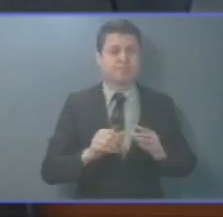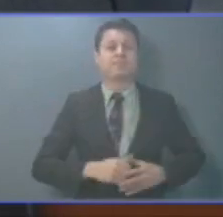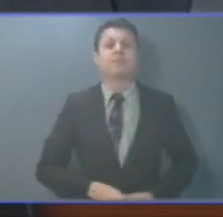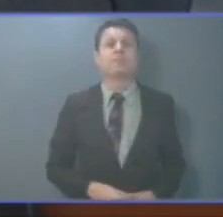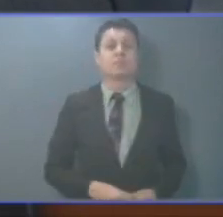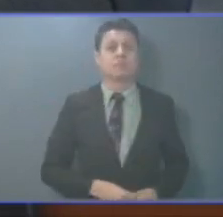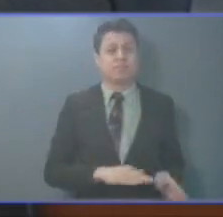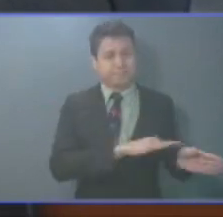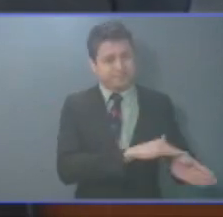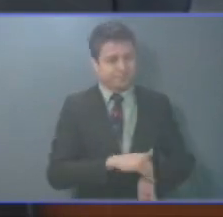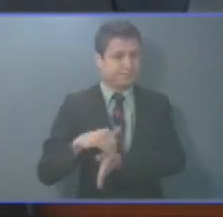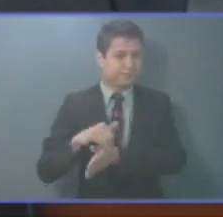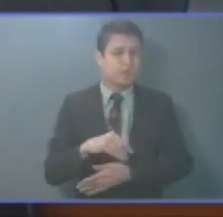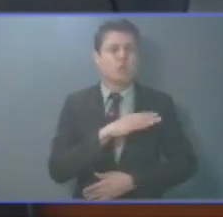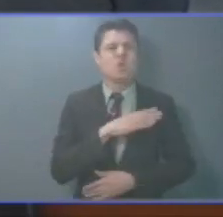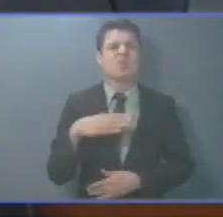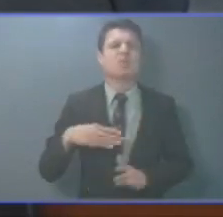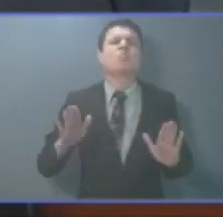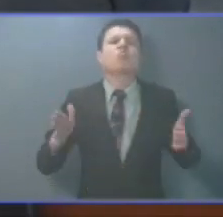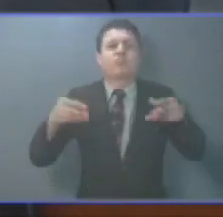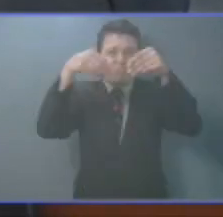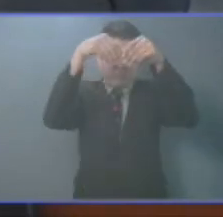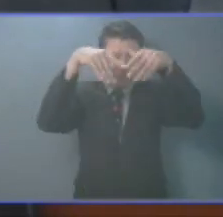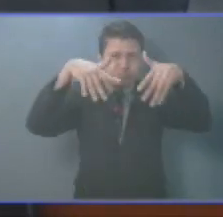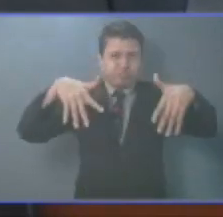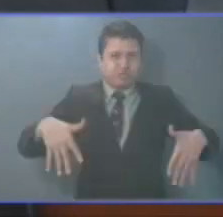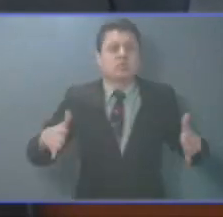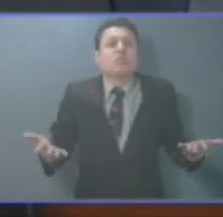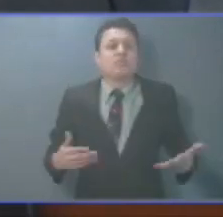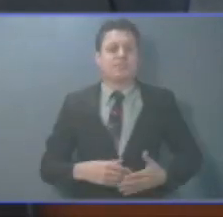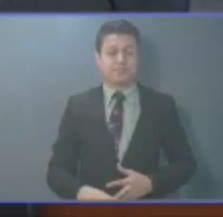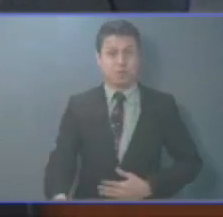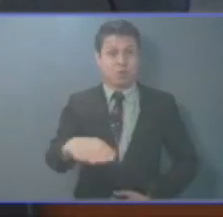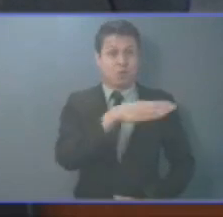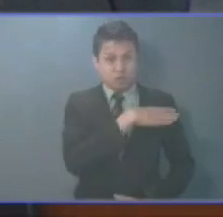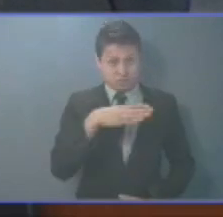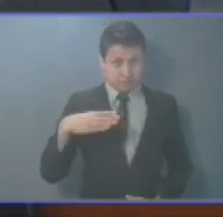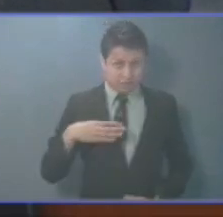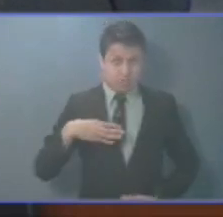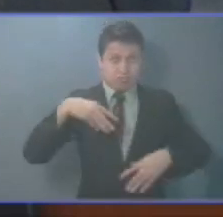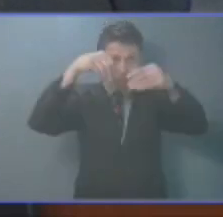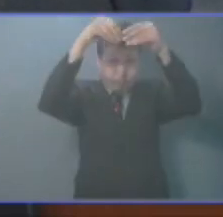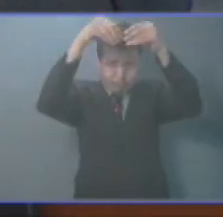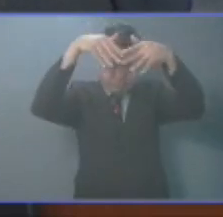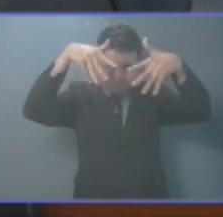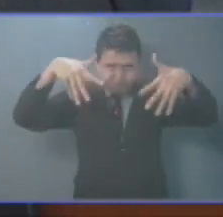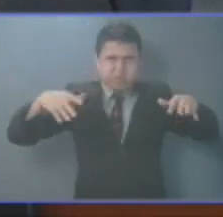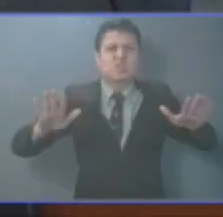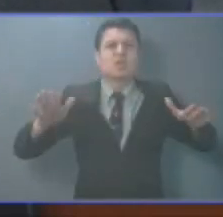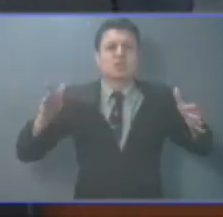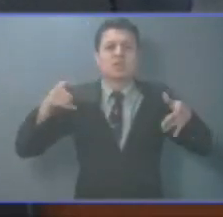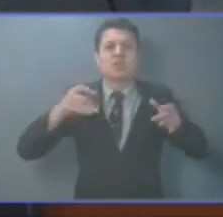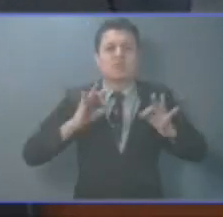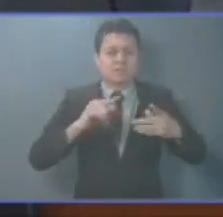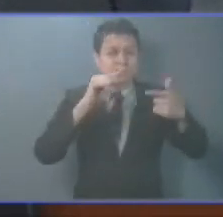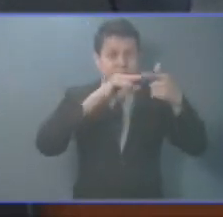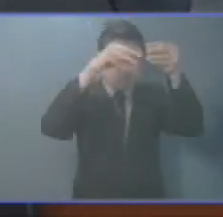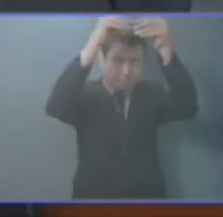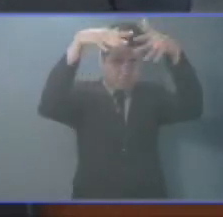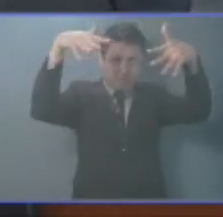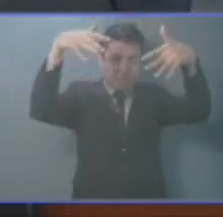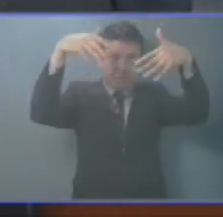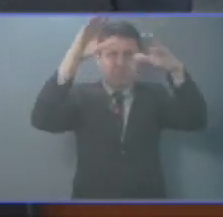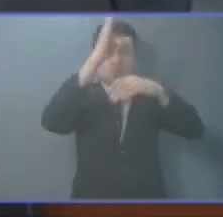Organización interna del Consejo. Artículo 16. El Consejo tendrá la siguiente estructura organizativa. A. El